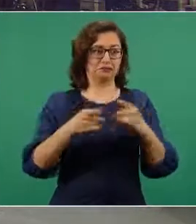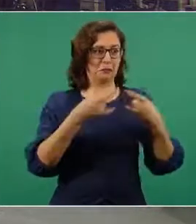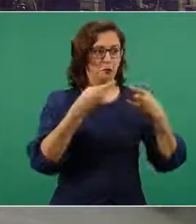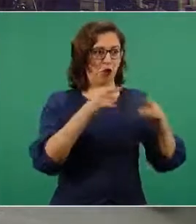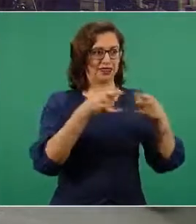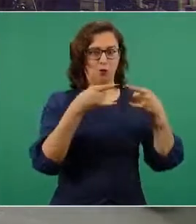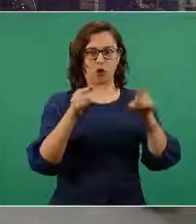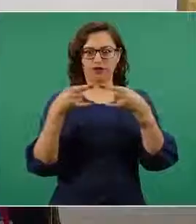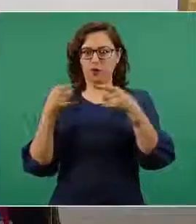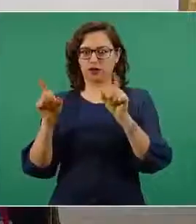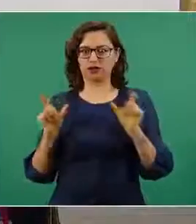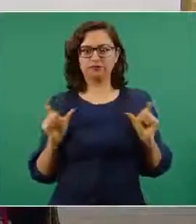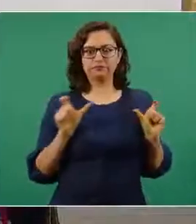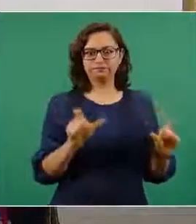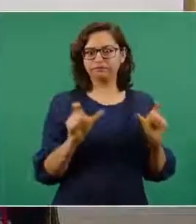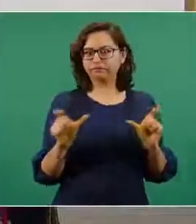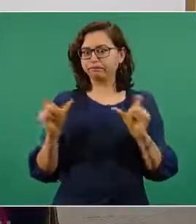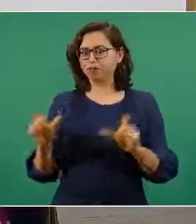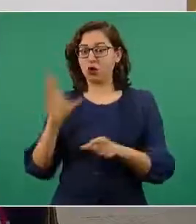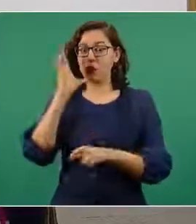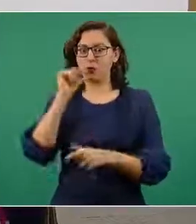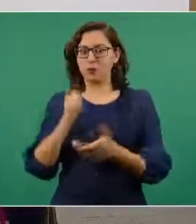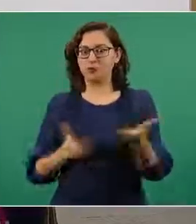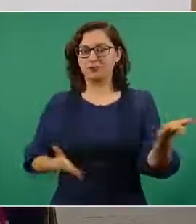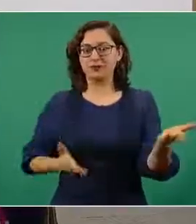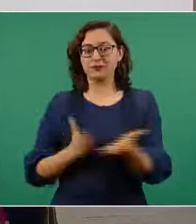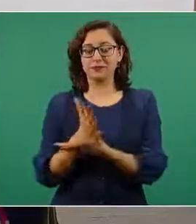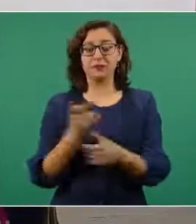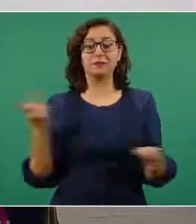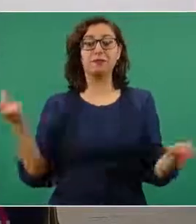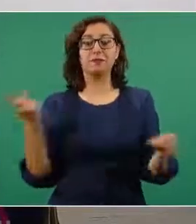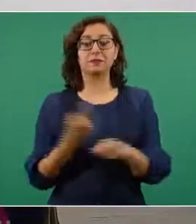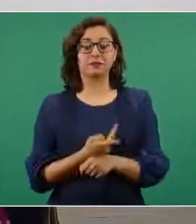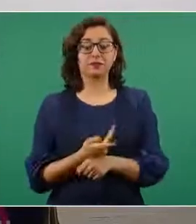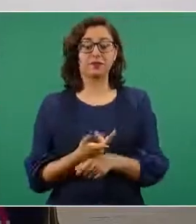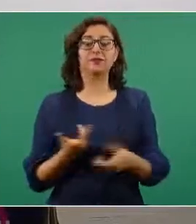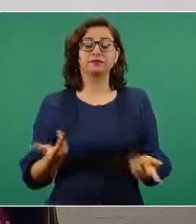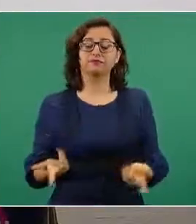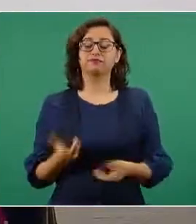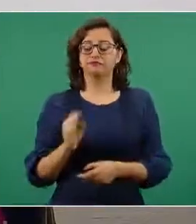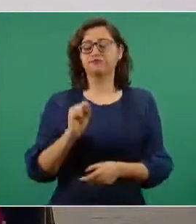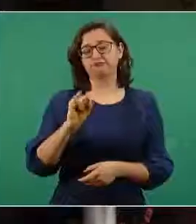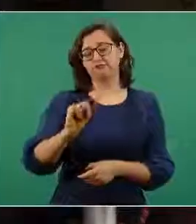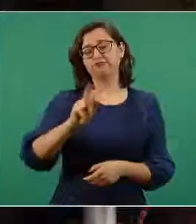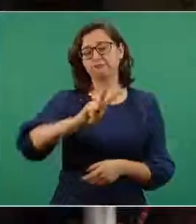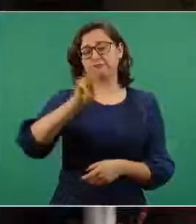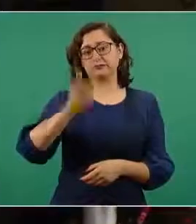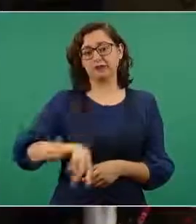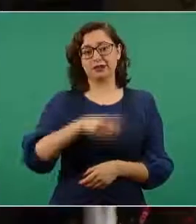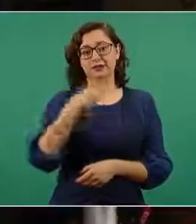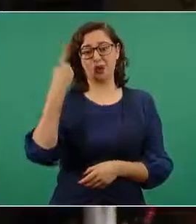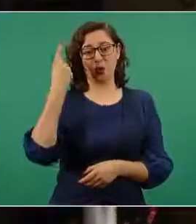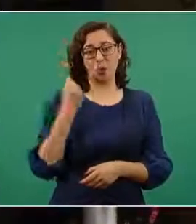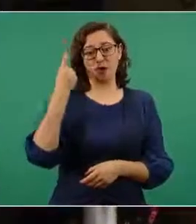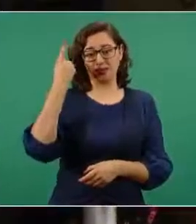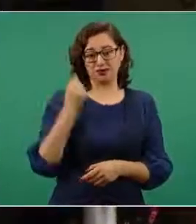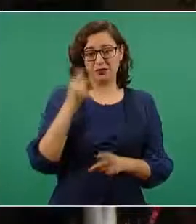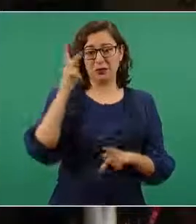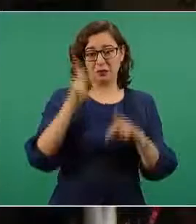dejaban entrar, nos comentaban que efectivamente tienen en Afores esta parte de su jubilación, pero